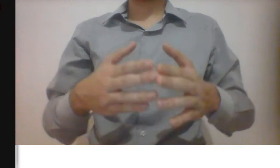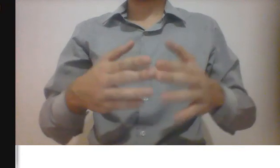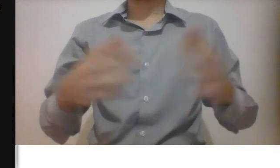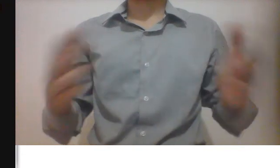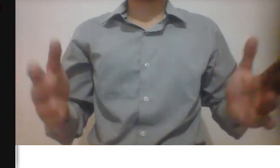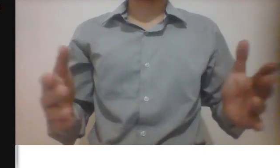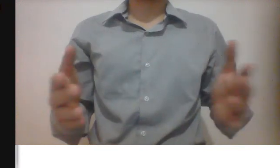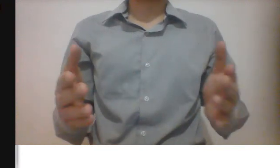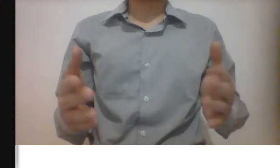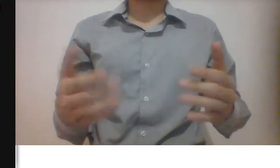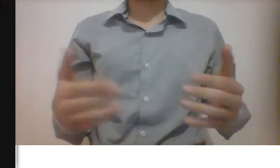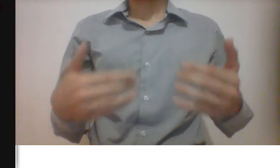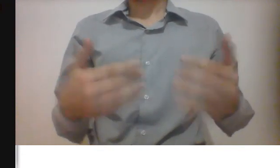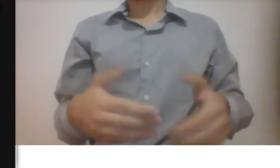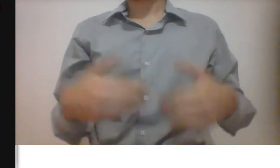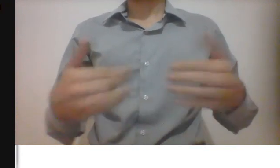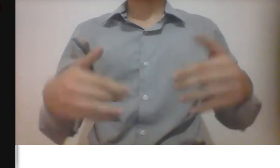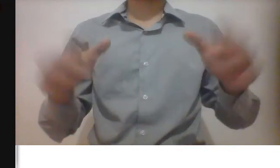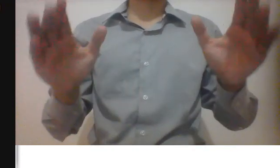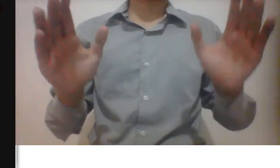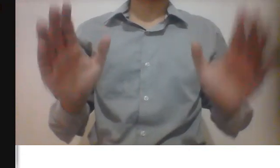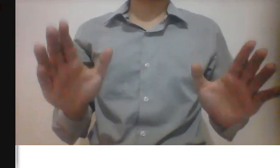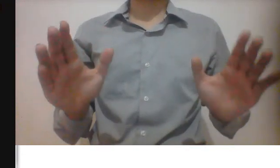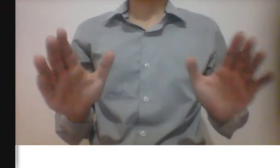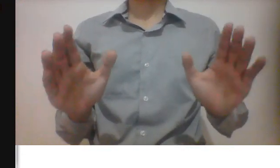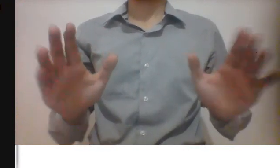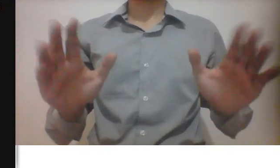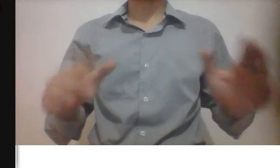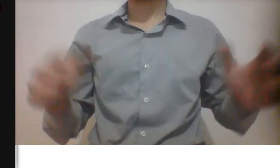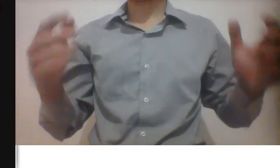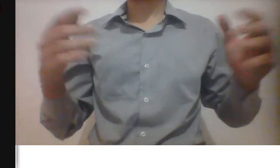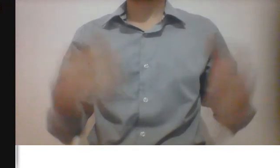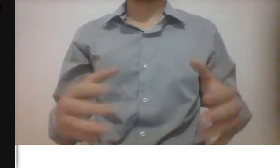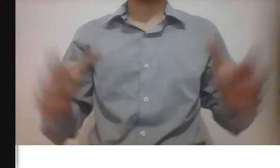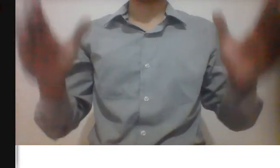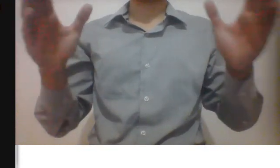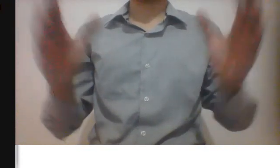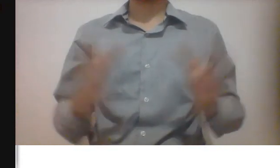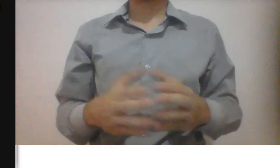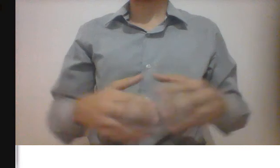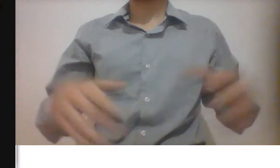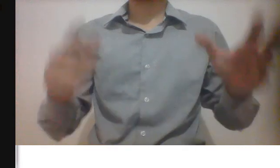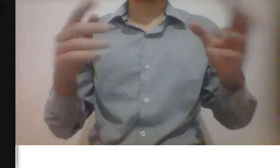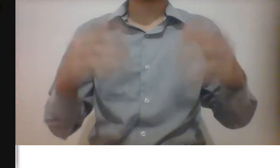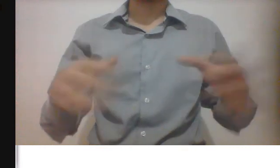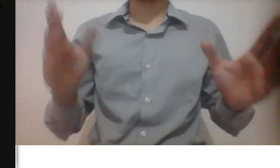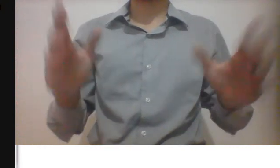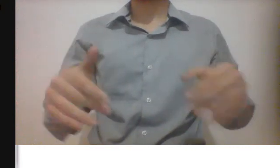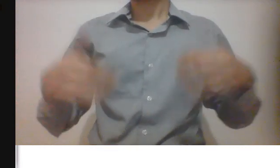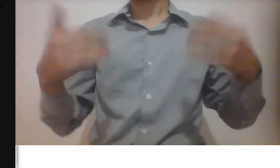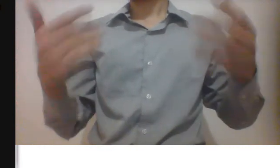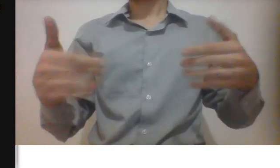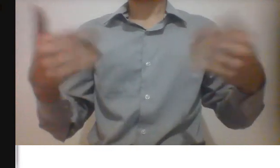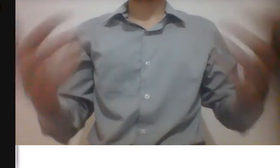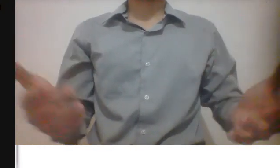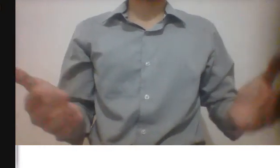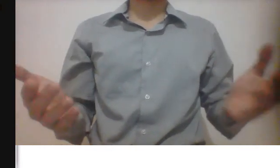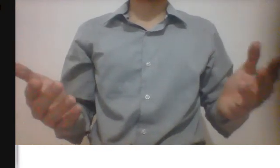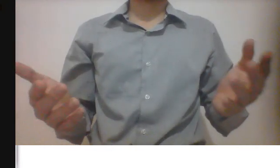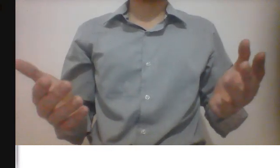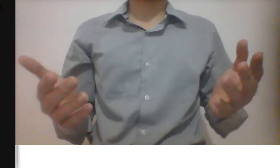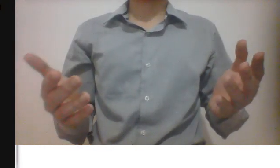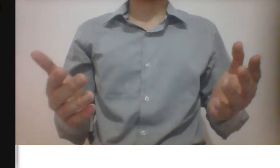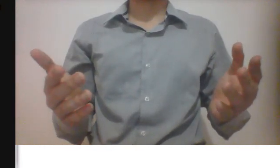general no pagaban impuestos, ellos decían, no, estamos en Holanda, estamos en Inglaterra, estamos en Alemania, pero porque ellos